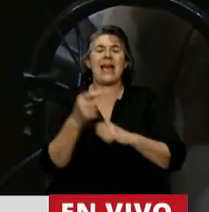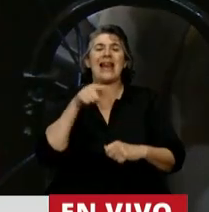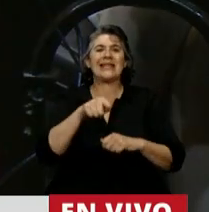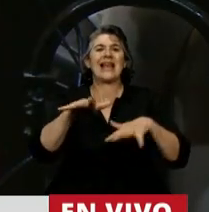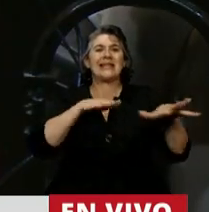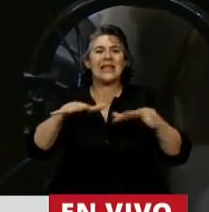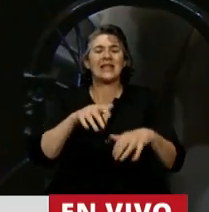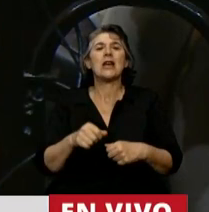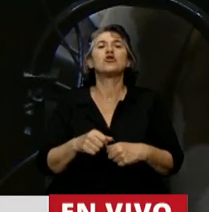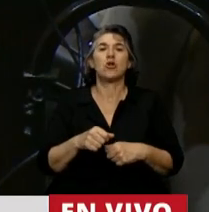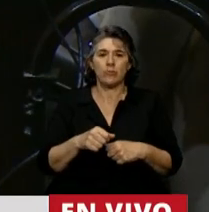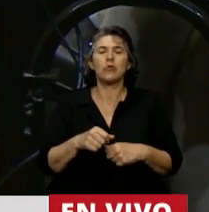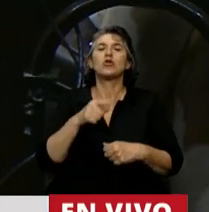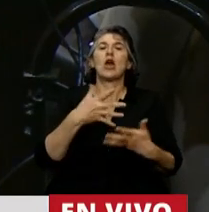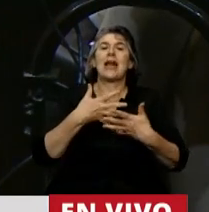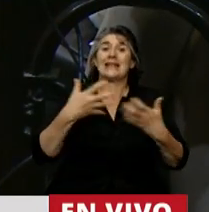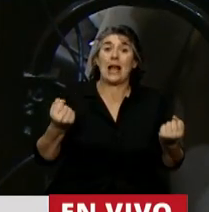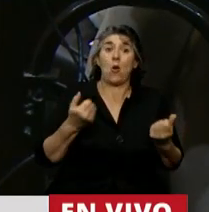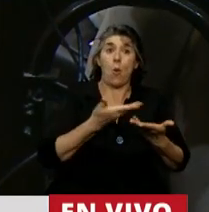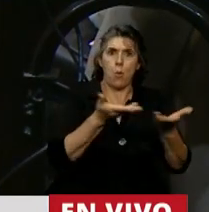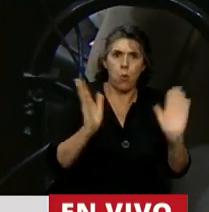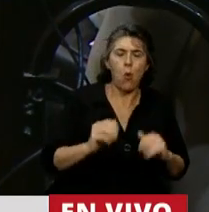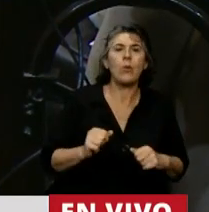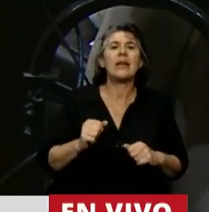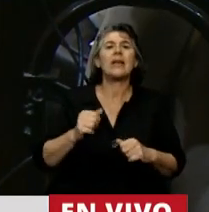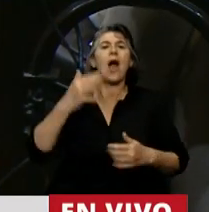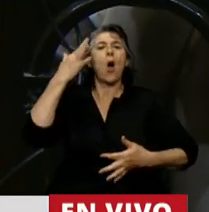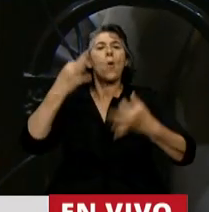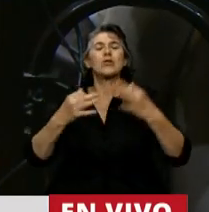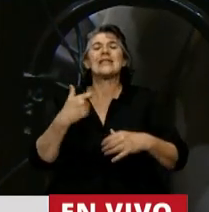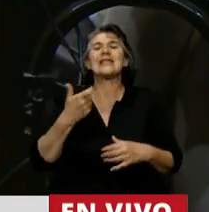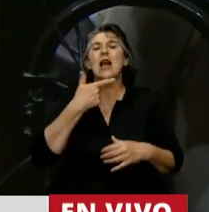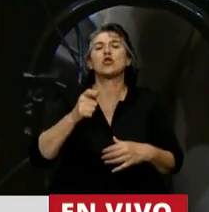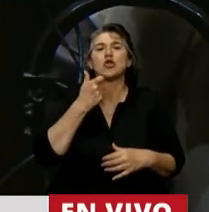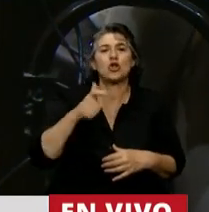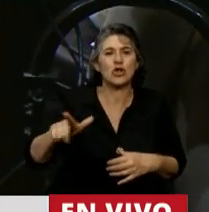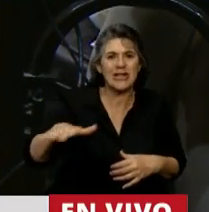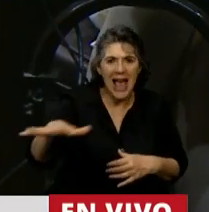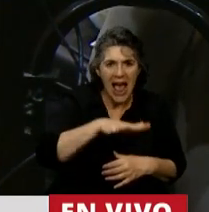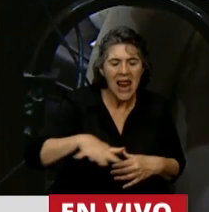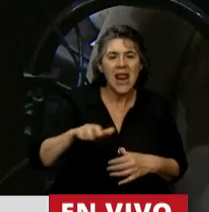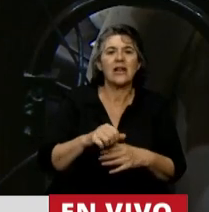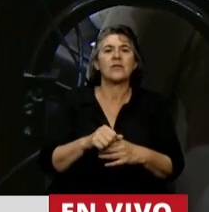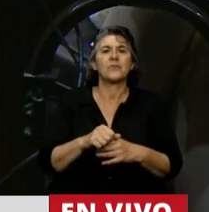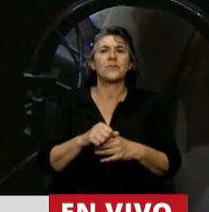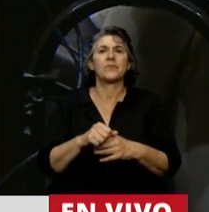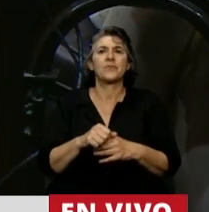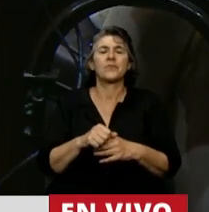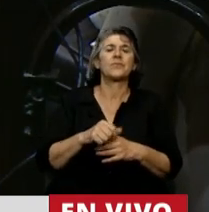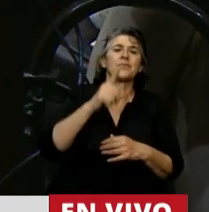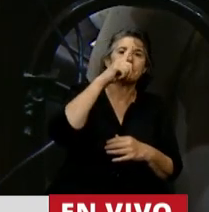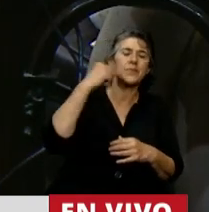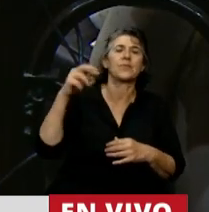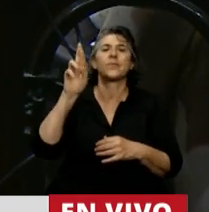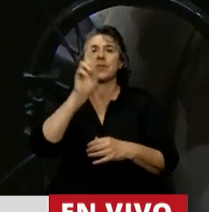Un problema de salud pública, un problema de justicia social. Señoras y señores,